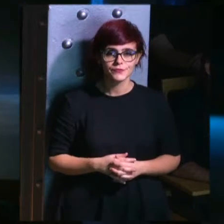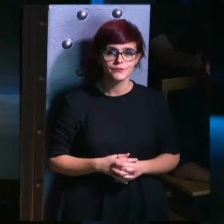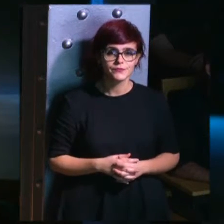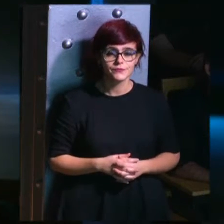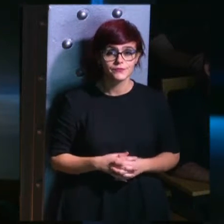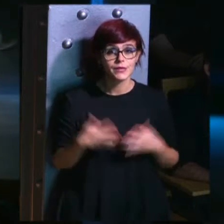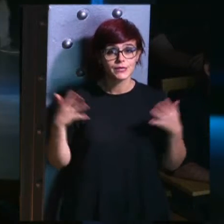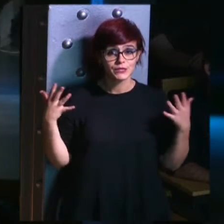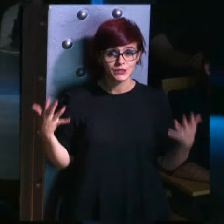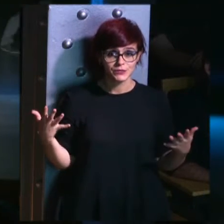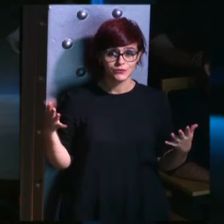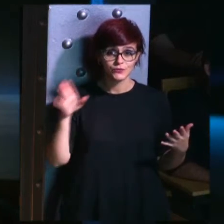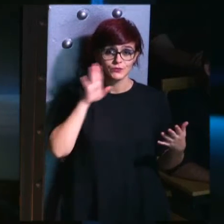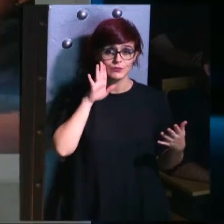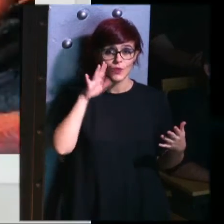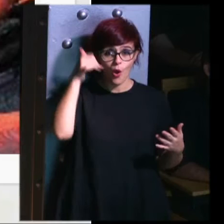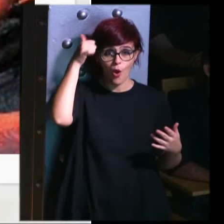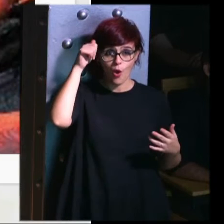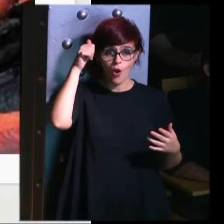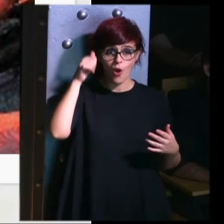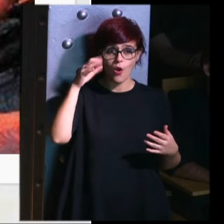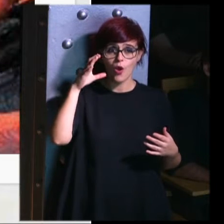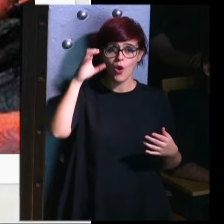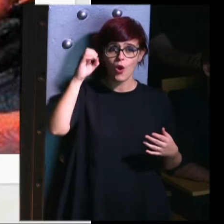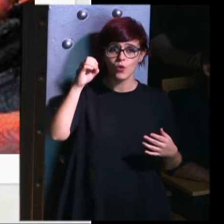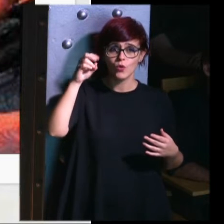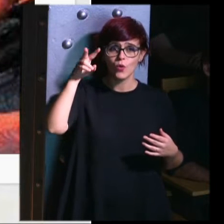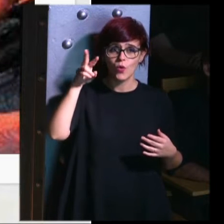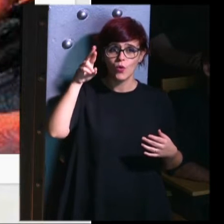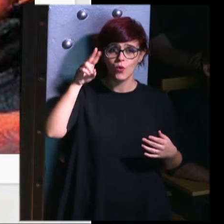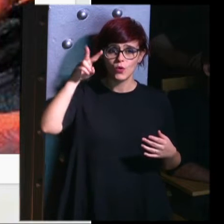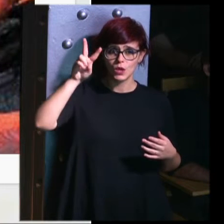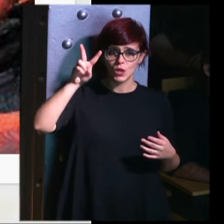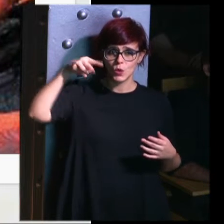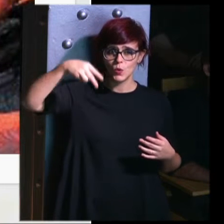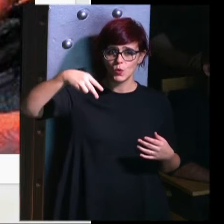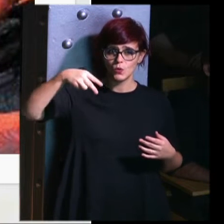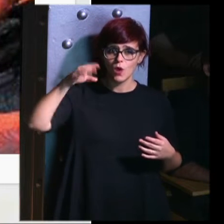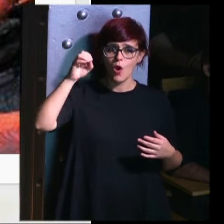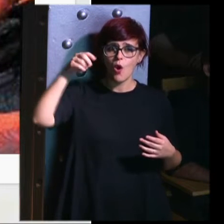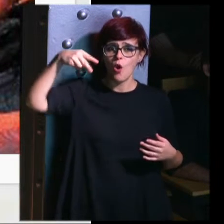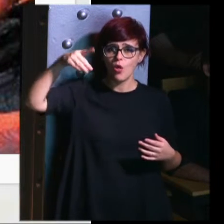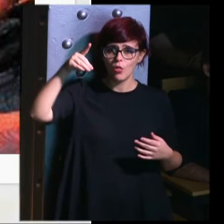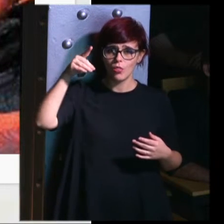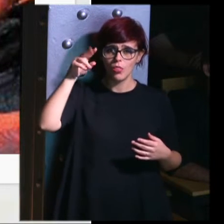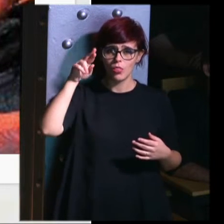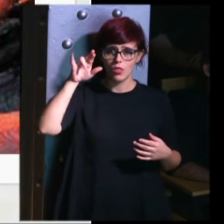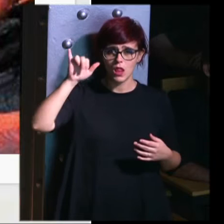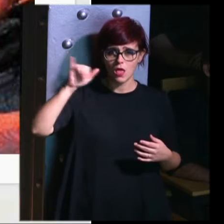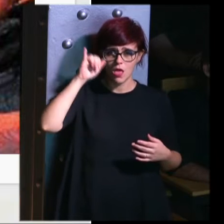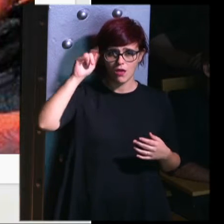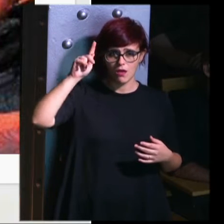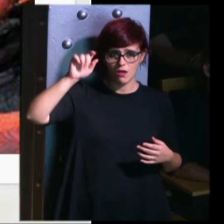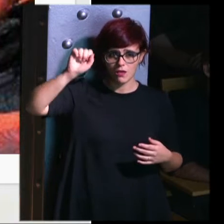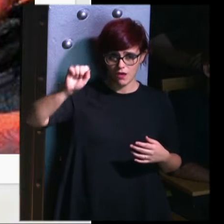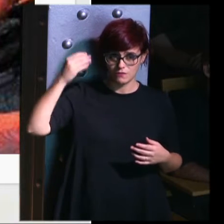Y este señor que aparece por aquí debajo, Cory Ondrejcha, fue uno de los fichajes estrella de Mark Zuckerberg cuando